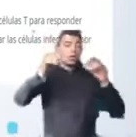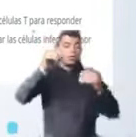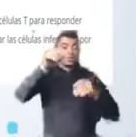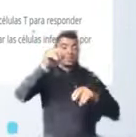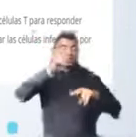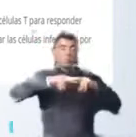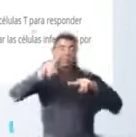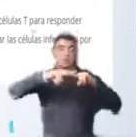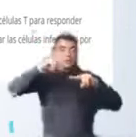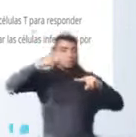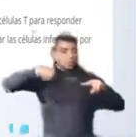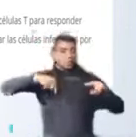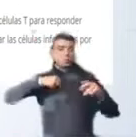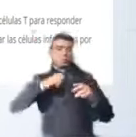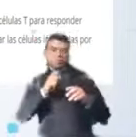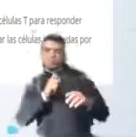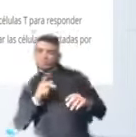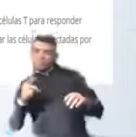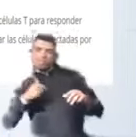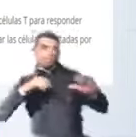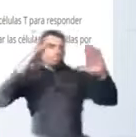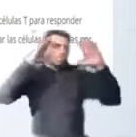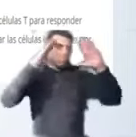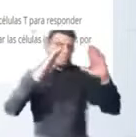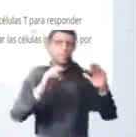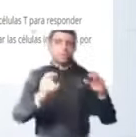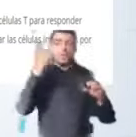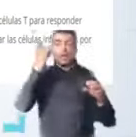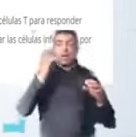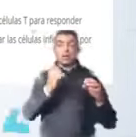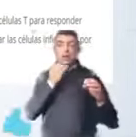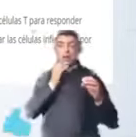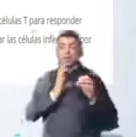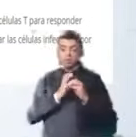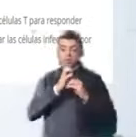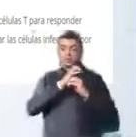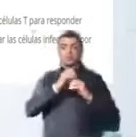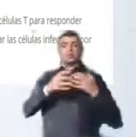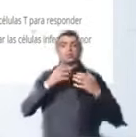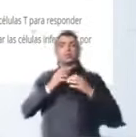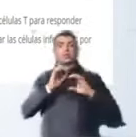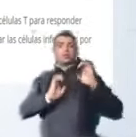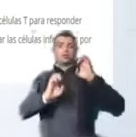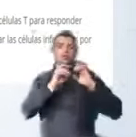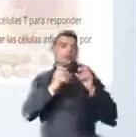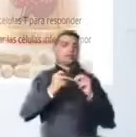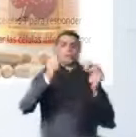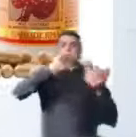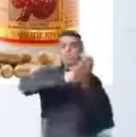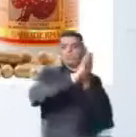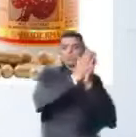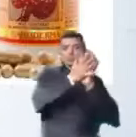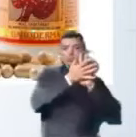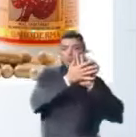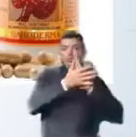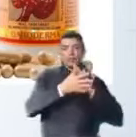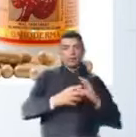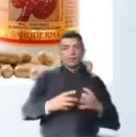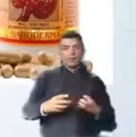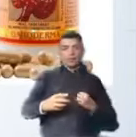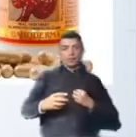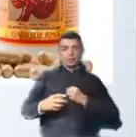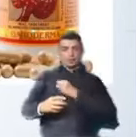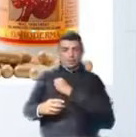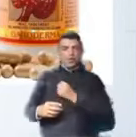ese COVID-19 y su sistema inmunológico va a estar muy pendiente de erradicarlo y de que no se complique y no se convierta en una